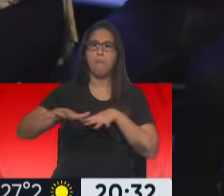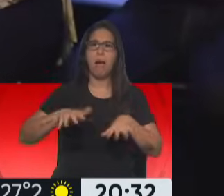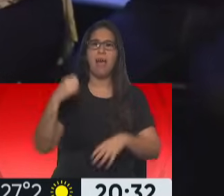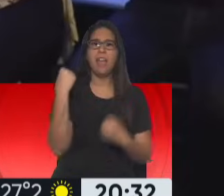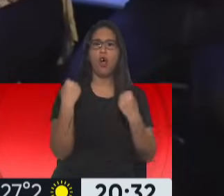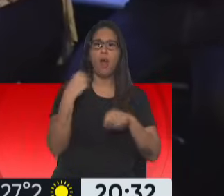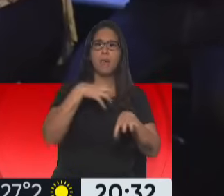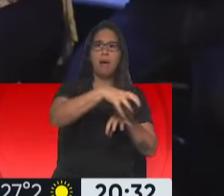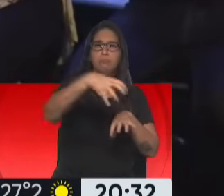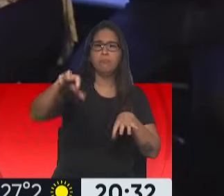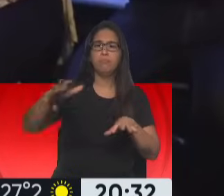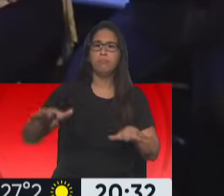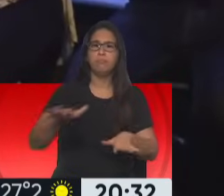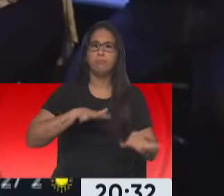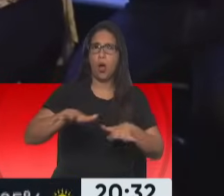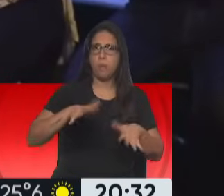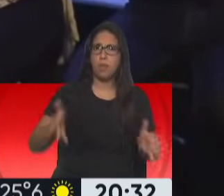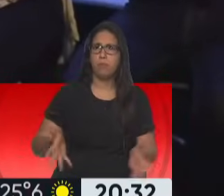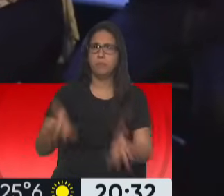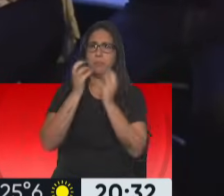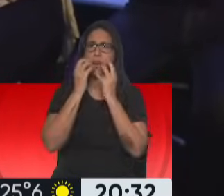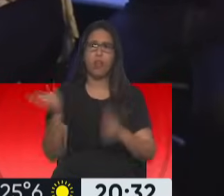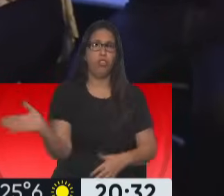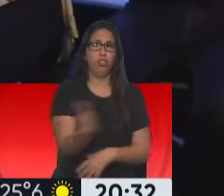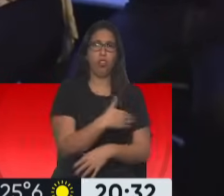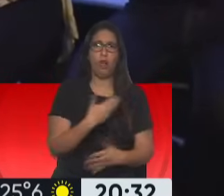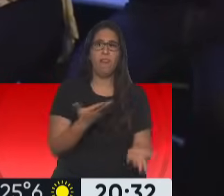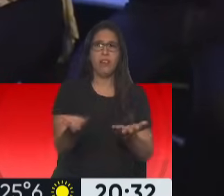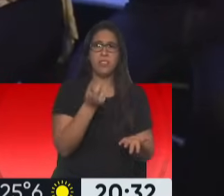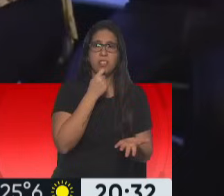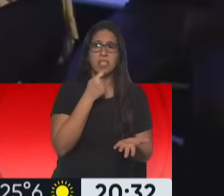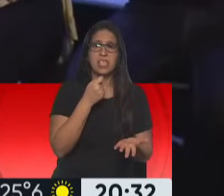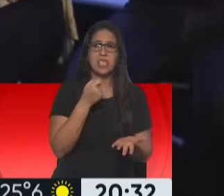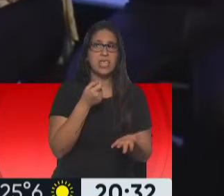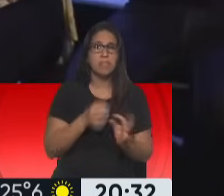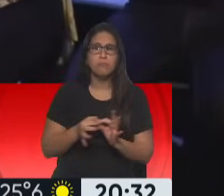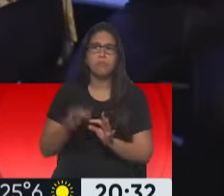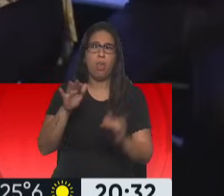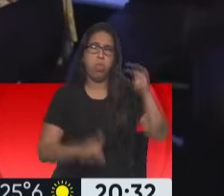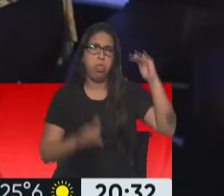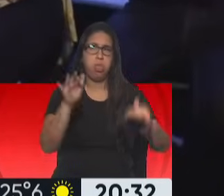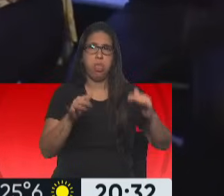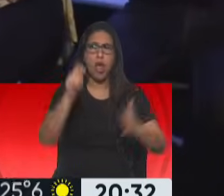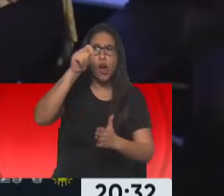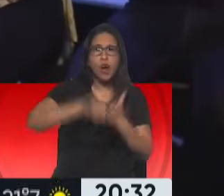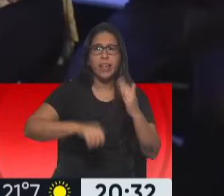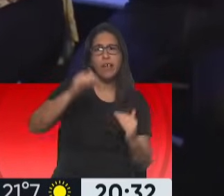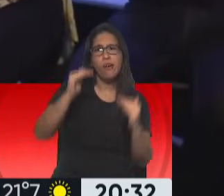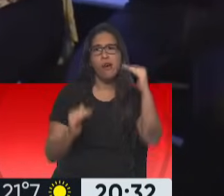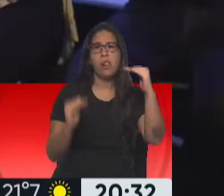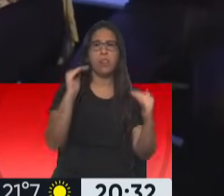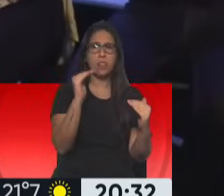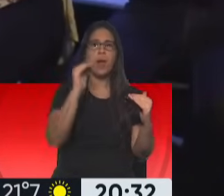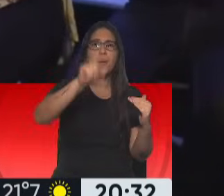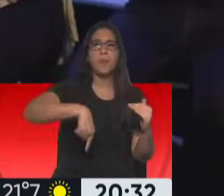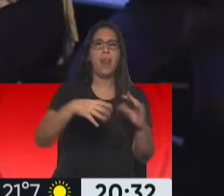locales. Todos los agentes de la economía se benefician cuando se corrigen sus distorsiones, porque corregirlas permite que haya